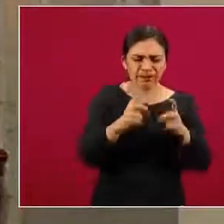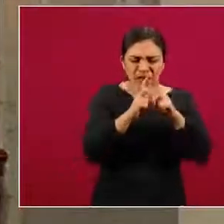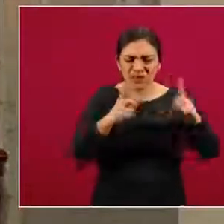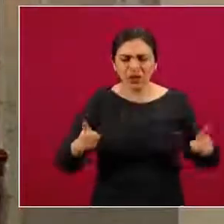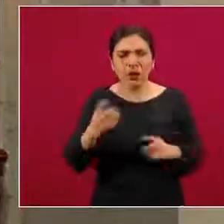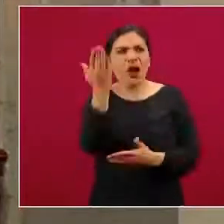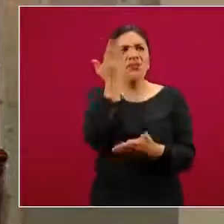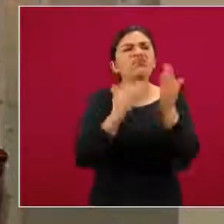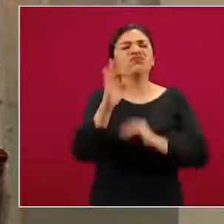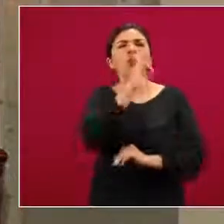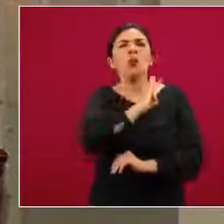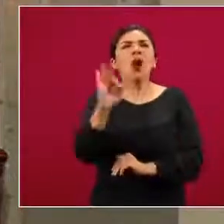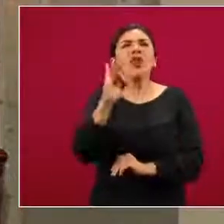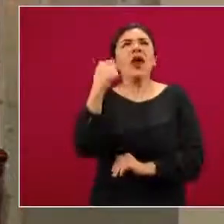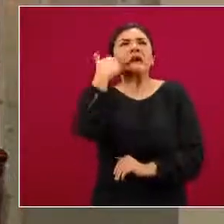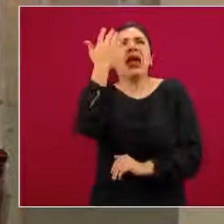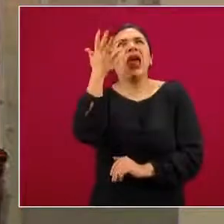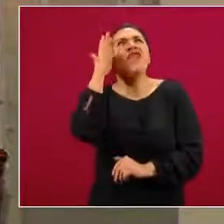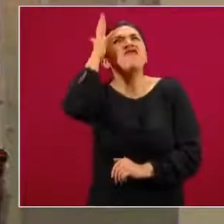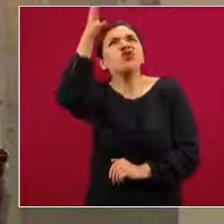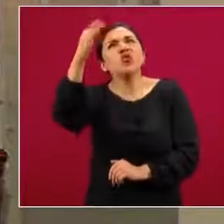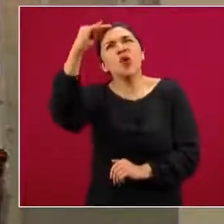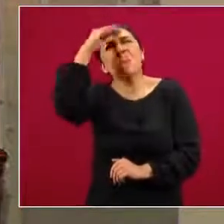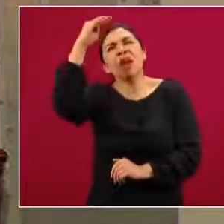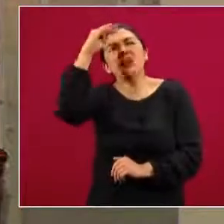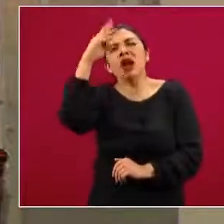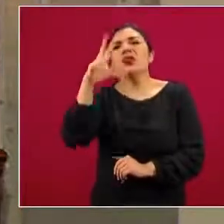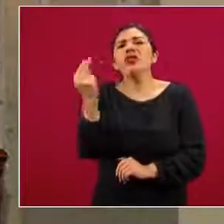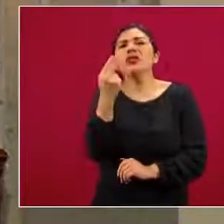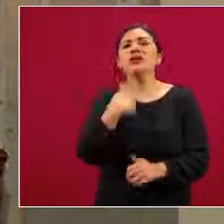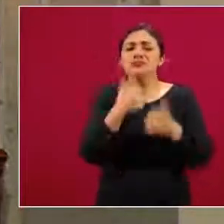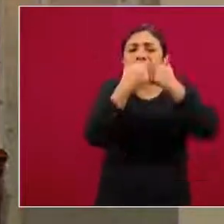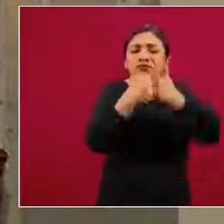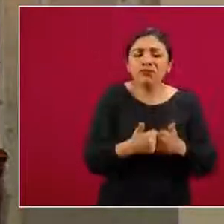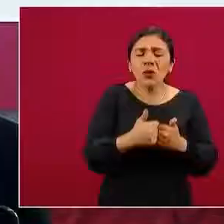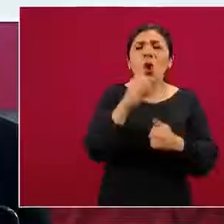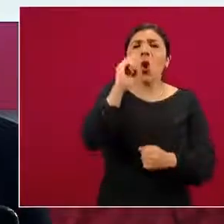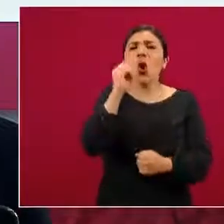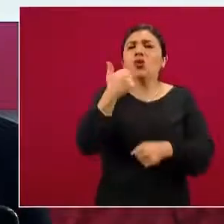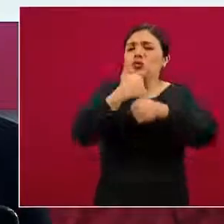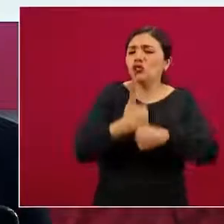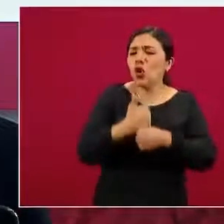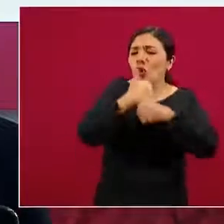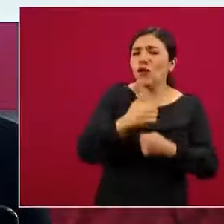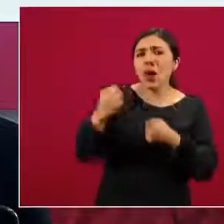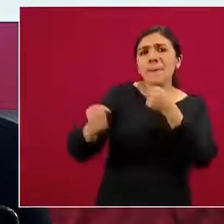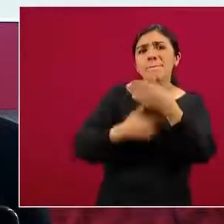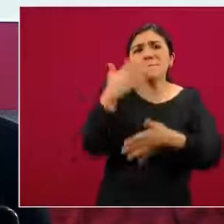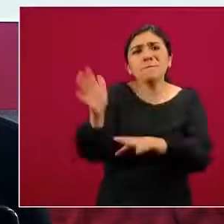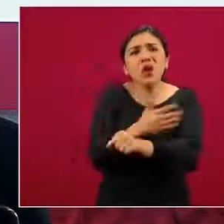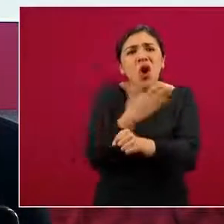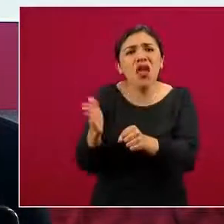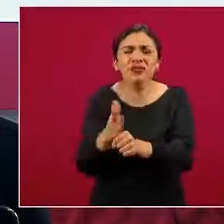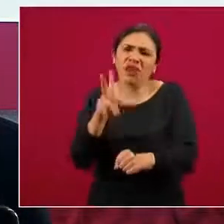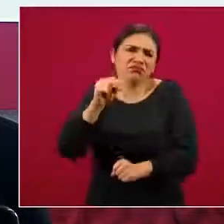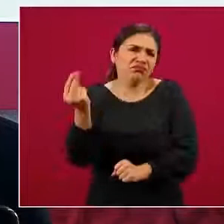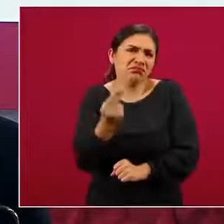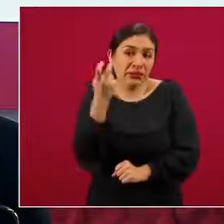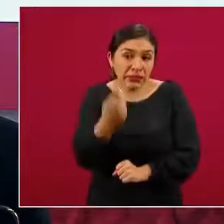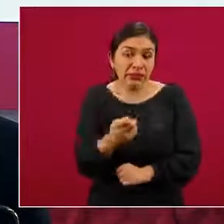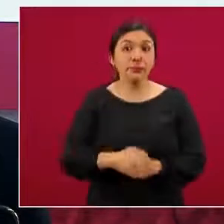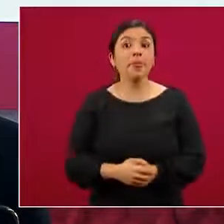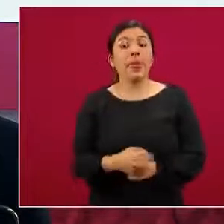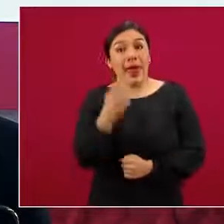sus sueños, no tener que mantenerse en situaciones de violencia. Y en ese sentido